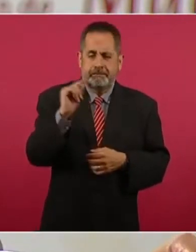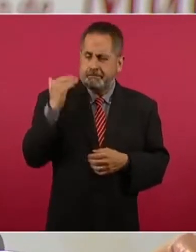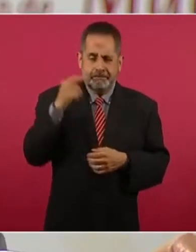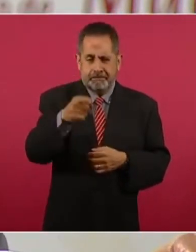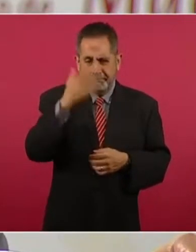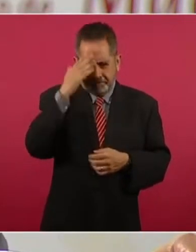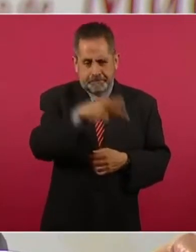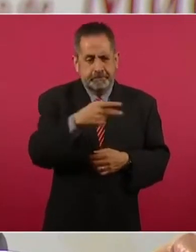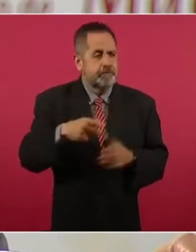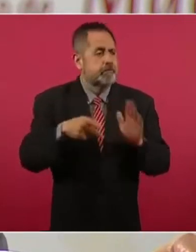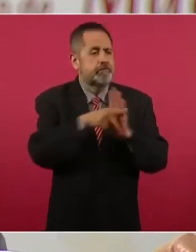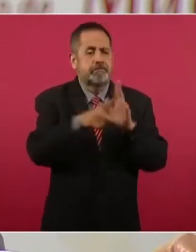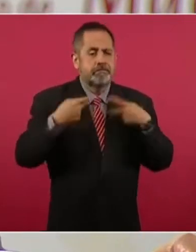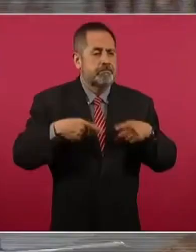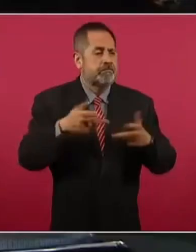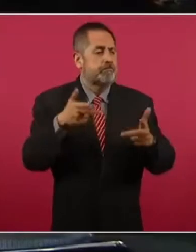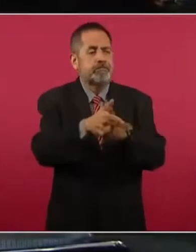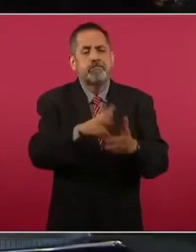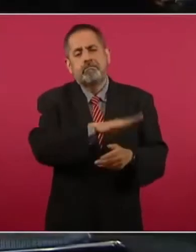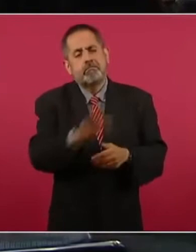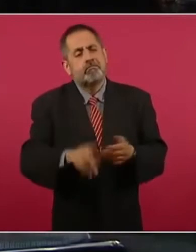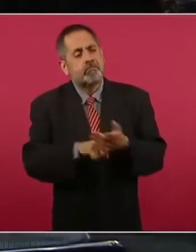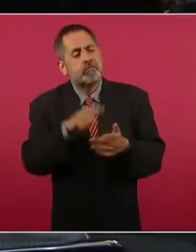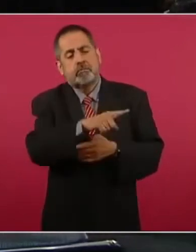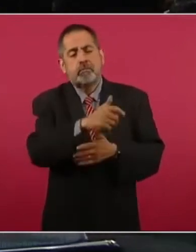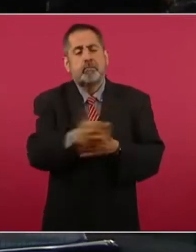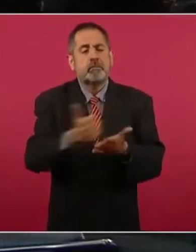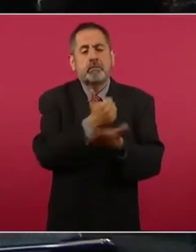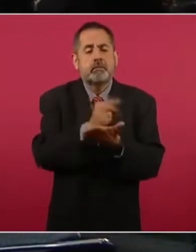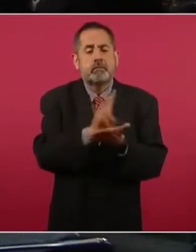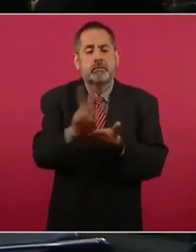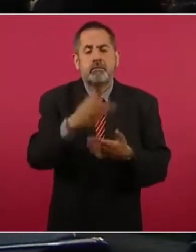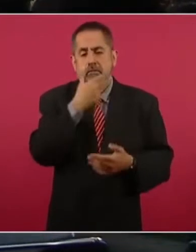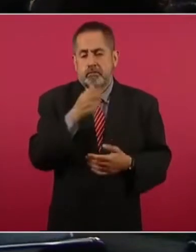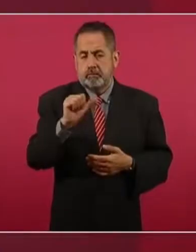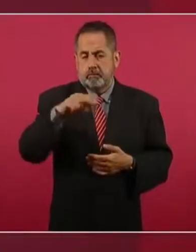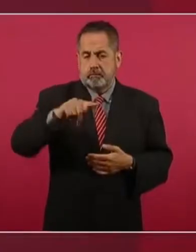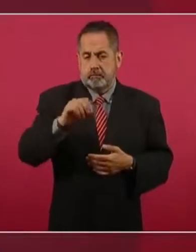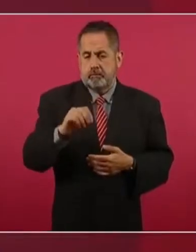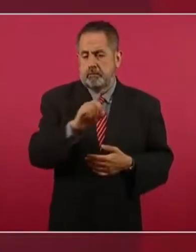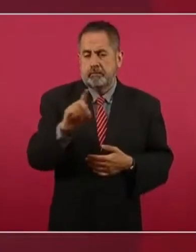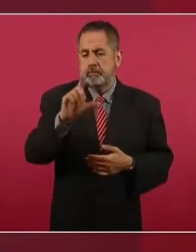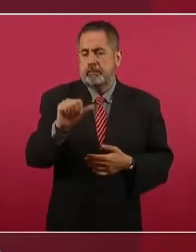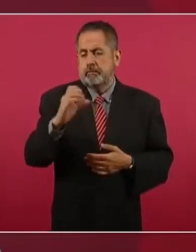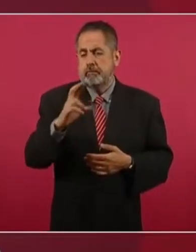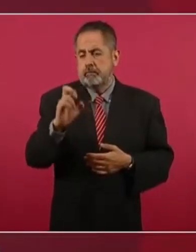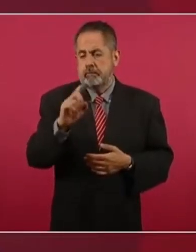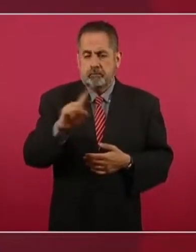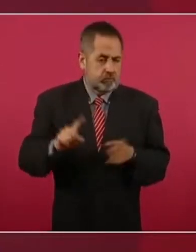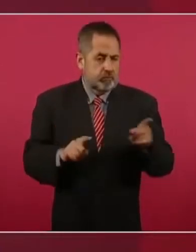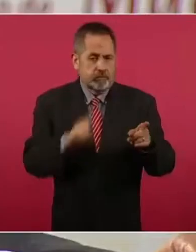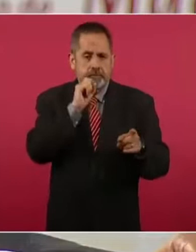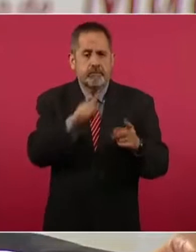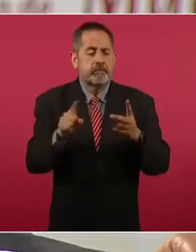reciente del periodista asesinado en Ciudad Victoria, Antonio de la Cruz, y también el caso